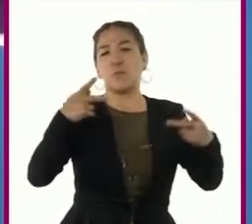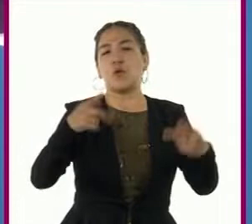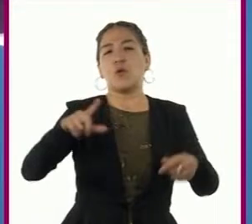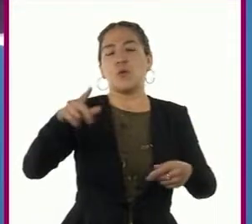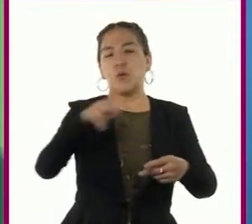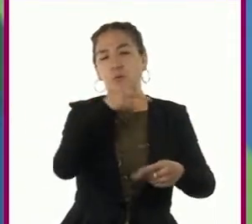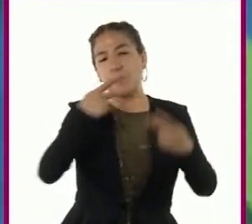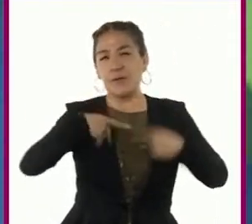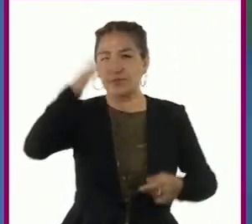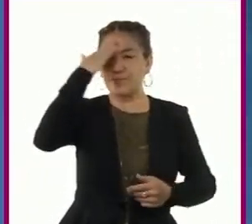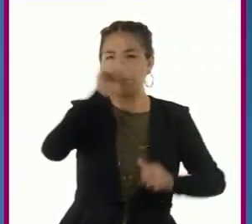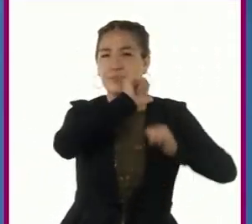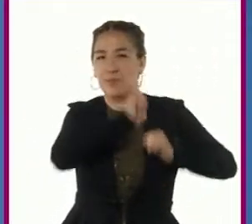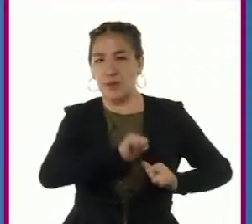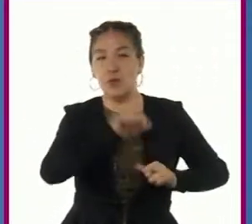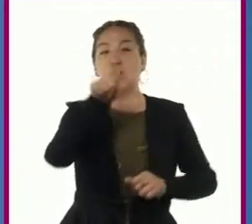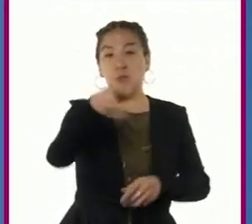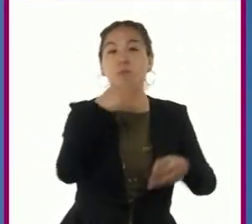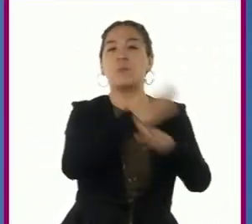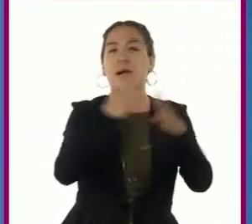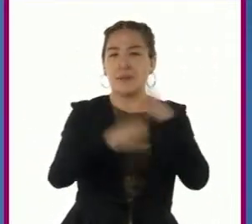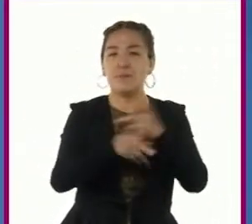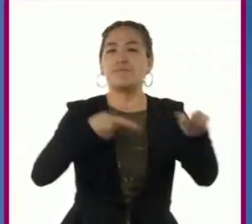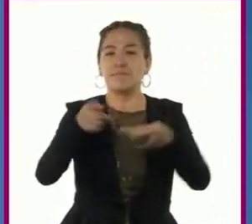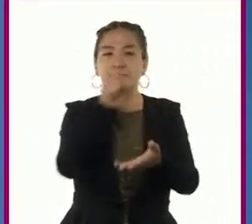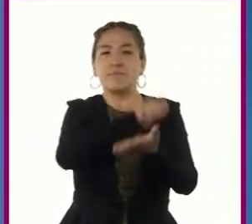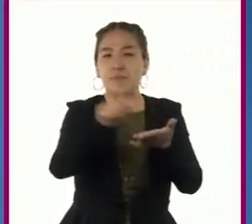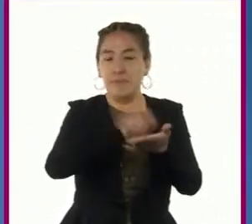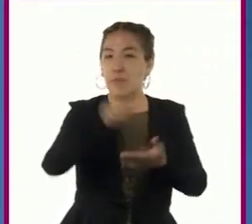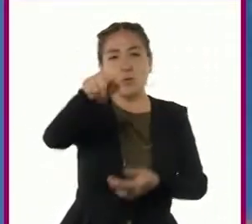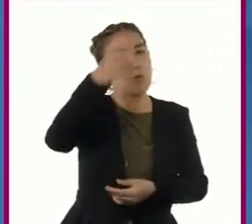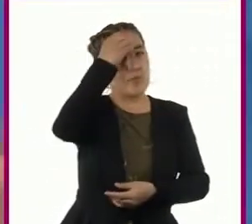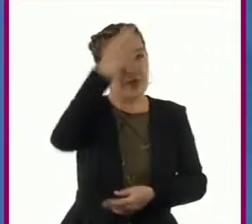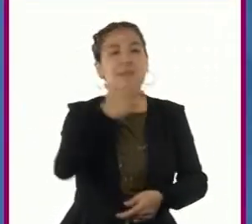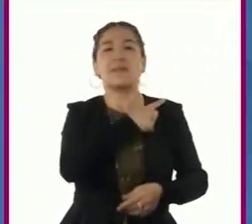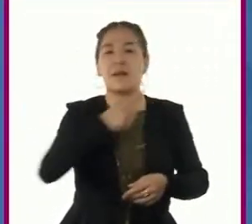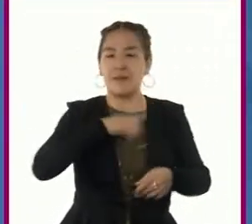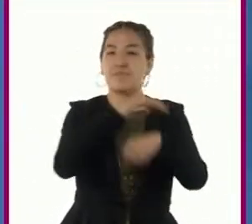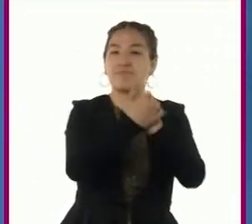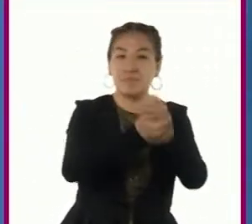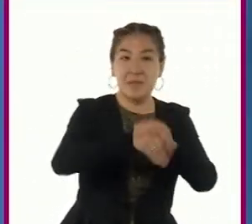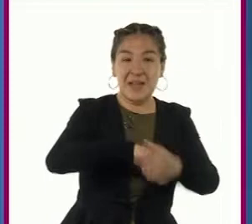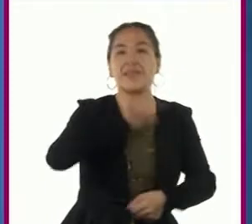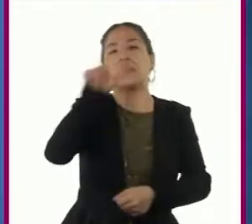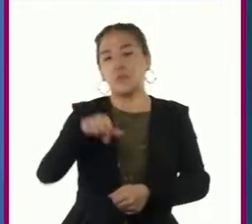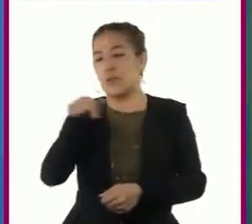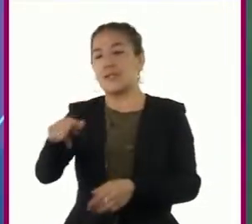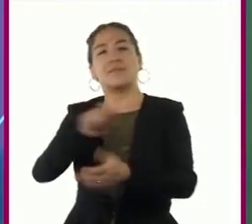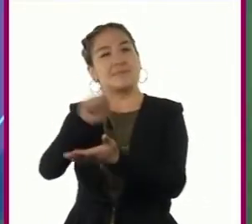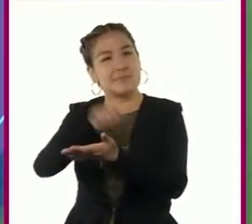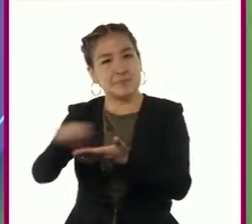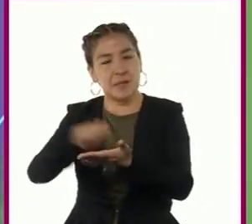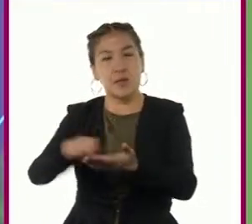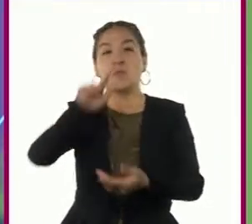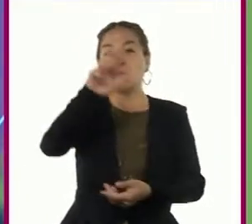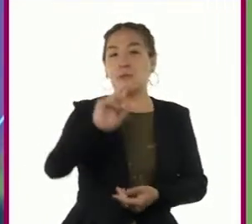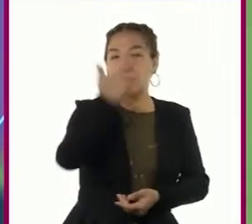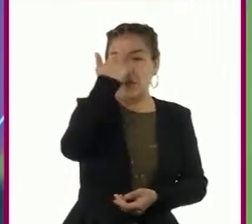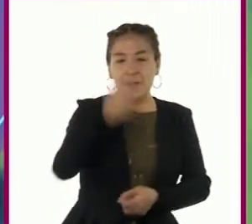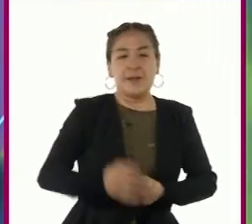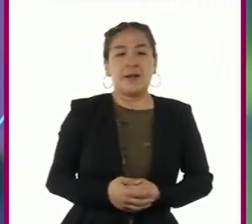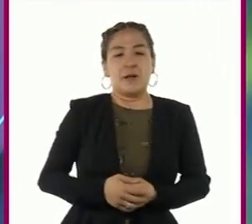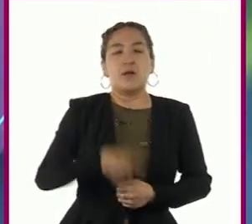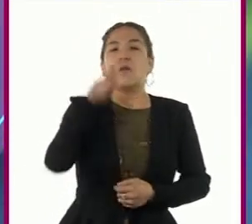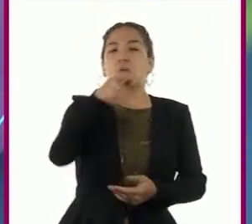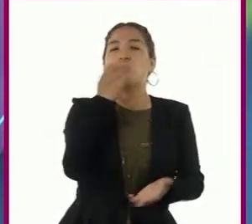autoridades. Alisten sus materiales y no olviden lavarse las manos antes de manipularlos. Recuerden tener con ustedes